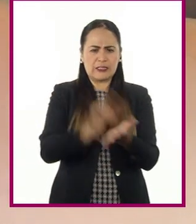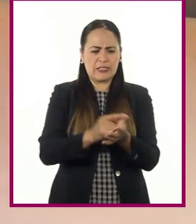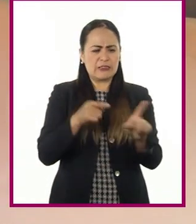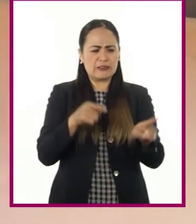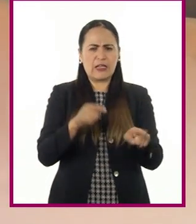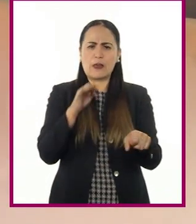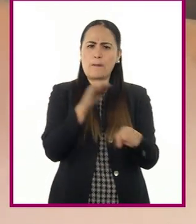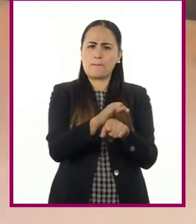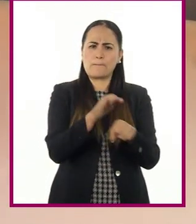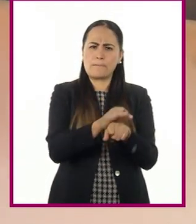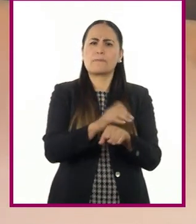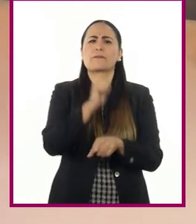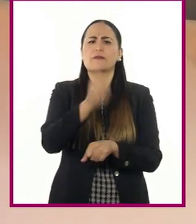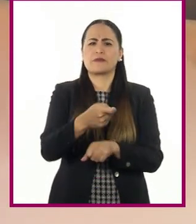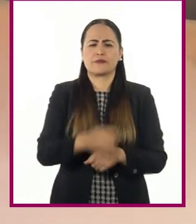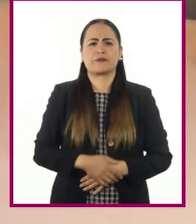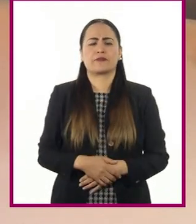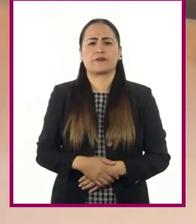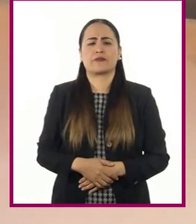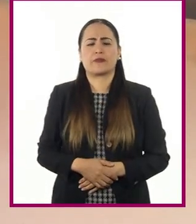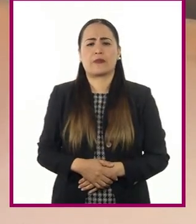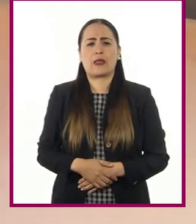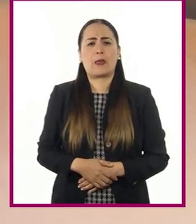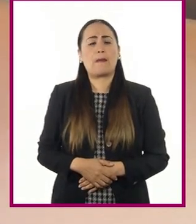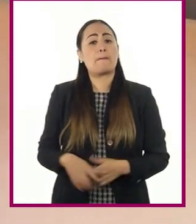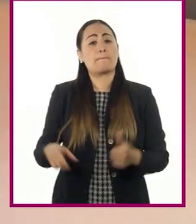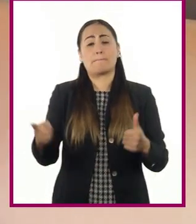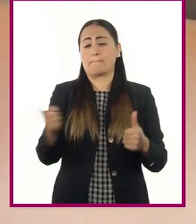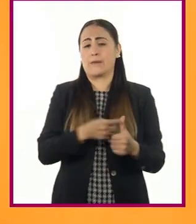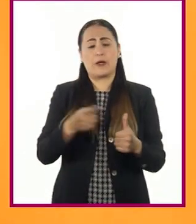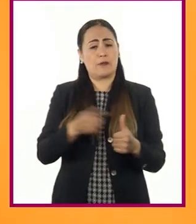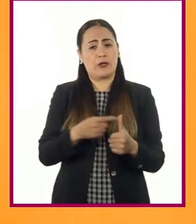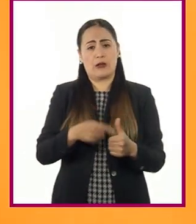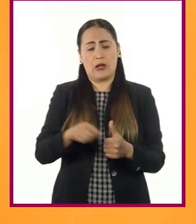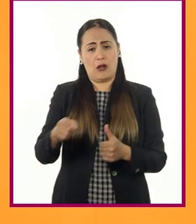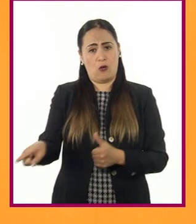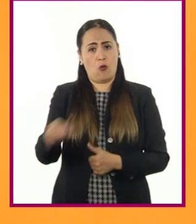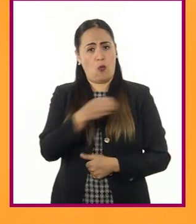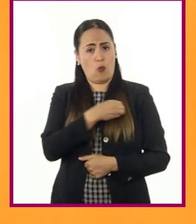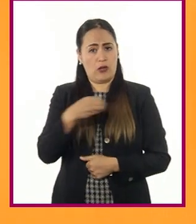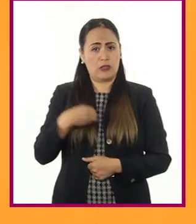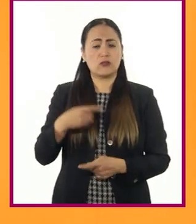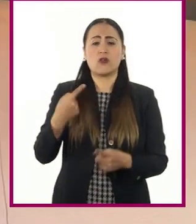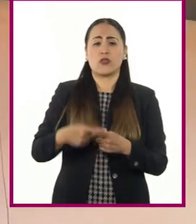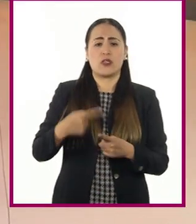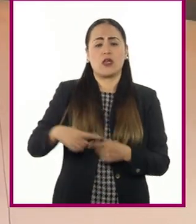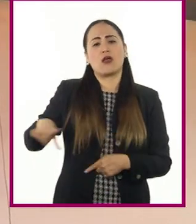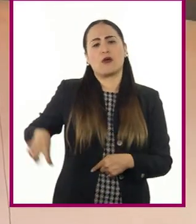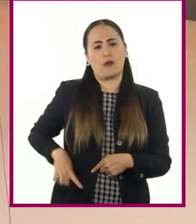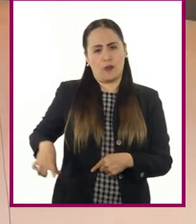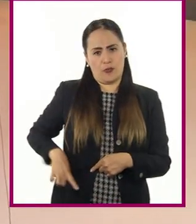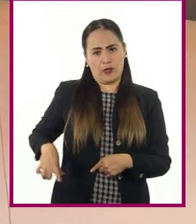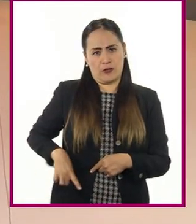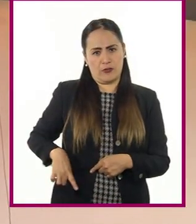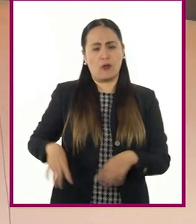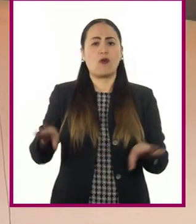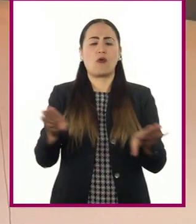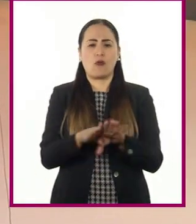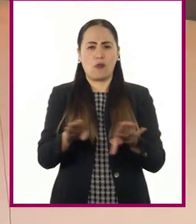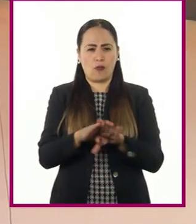El primer obligado en hacer que se garantice la libertad es el Estado, mediante la creación de leyes